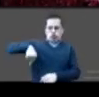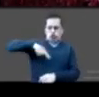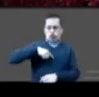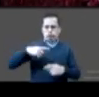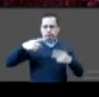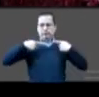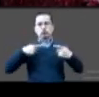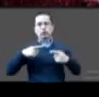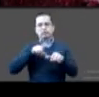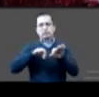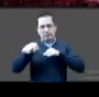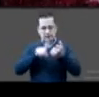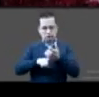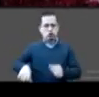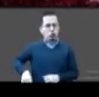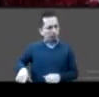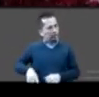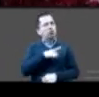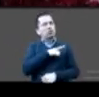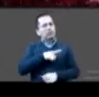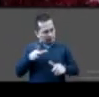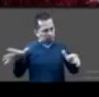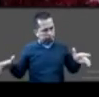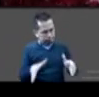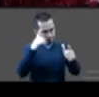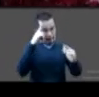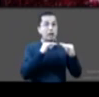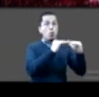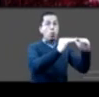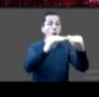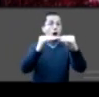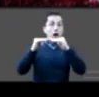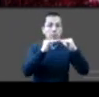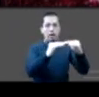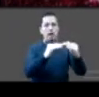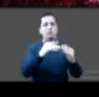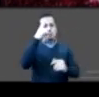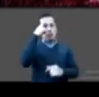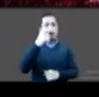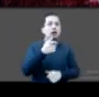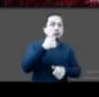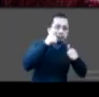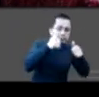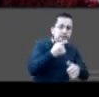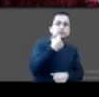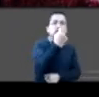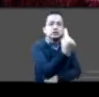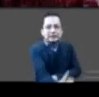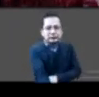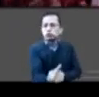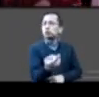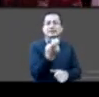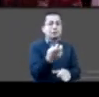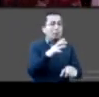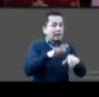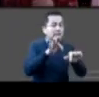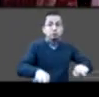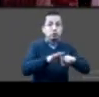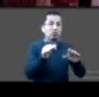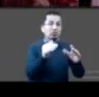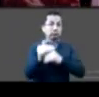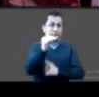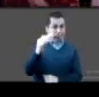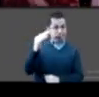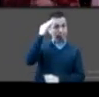cumplimiento de la igualdad sustantiva y la garantía del interés superior de la niñez. De modo que hemos creado una